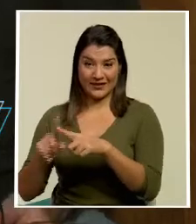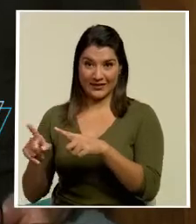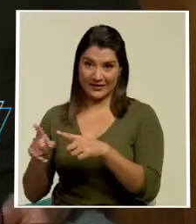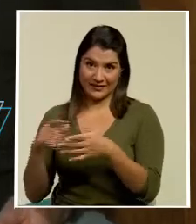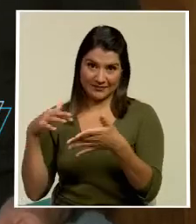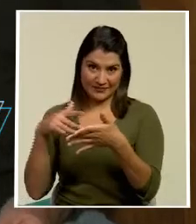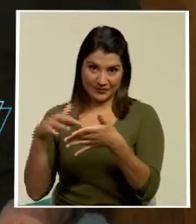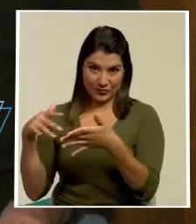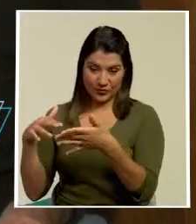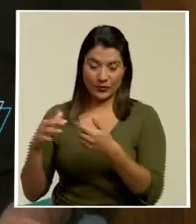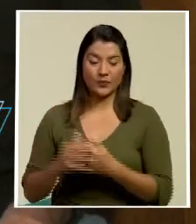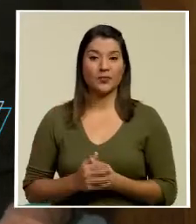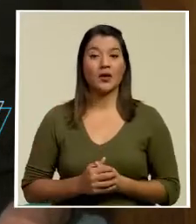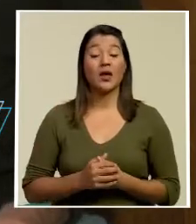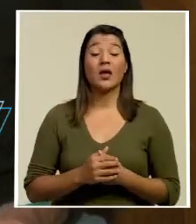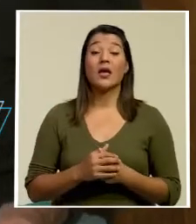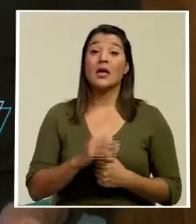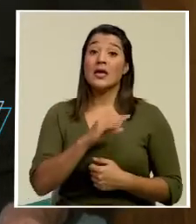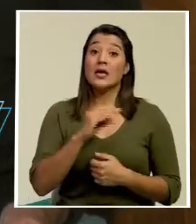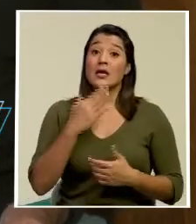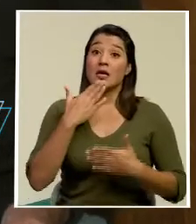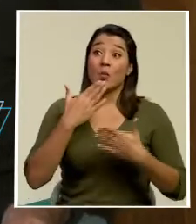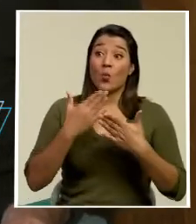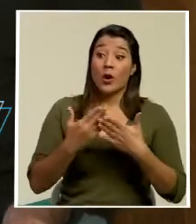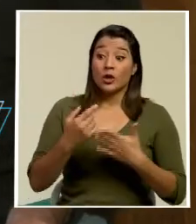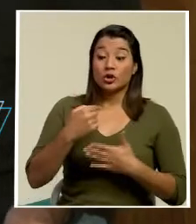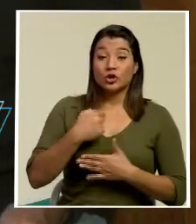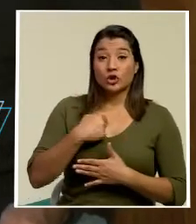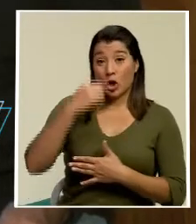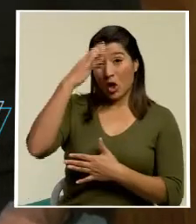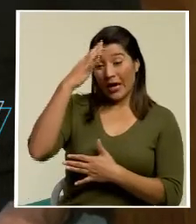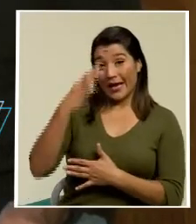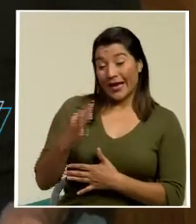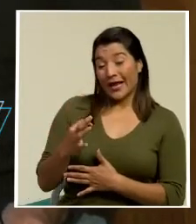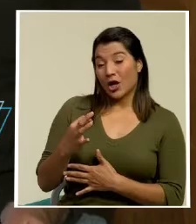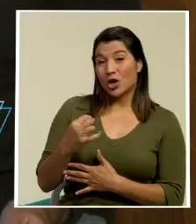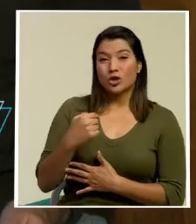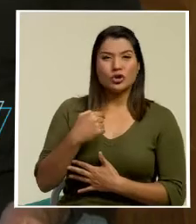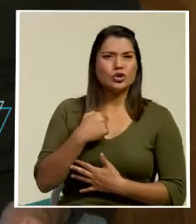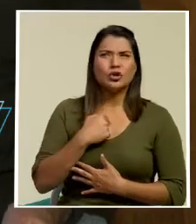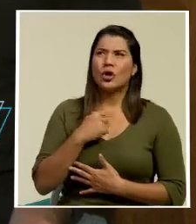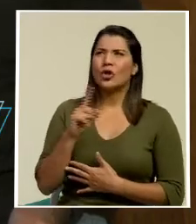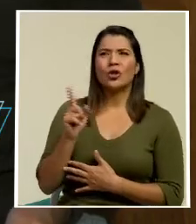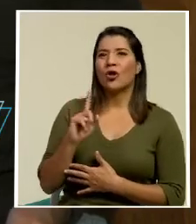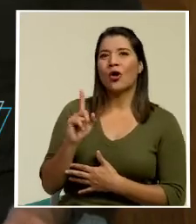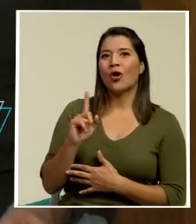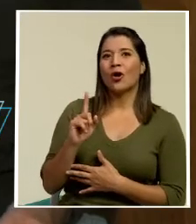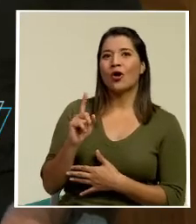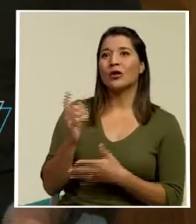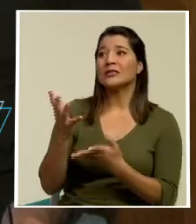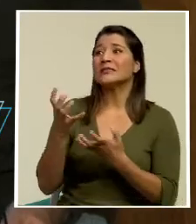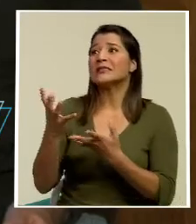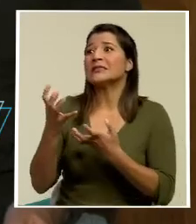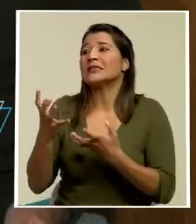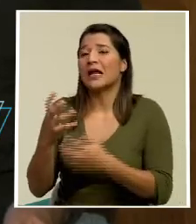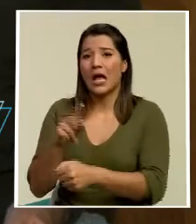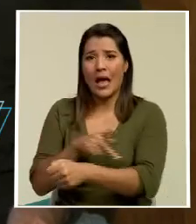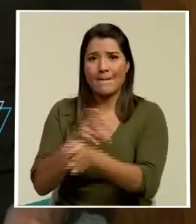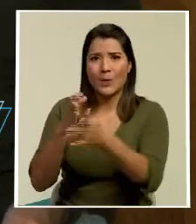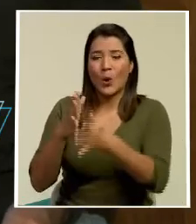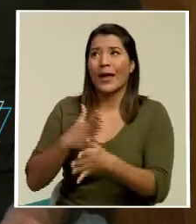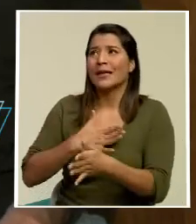de ahí, yo creo que yo no fui detrás de ellos, sino